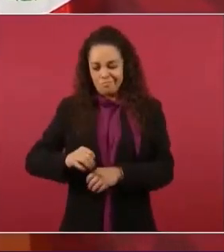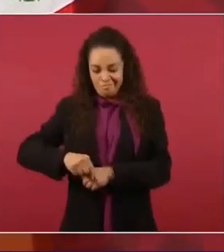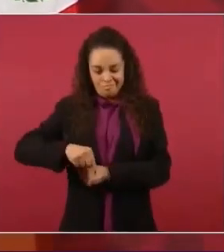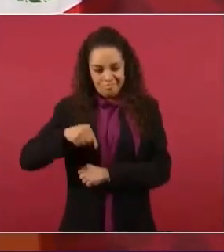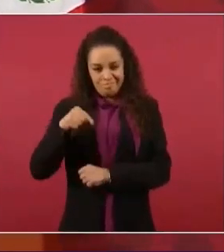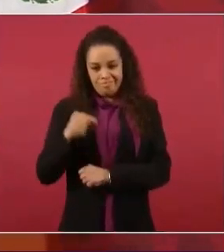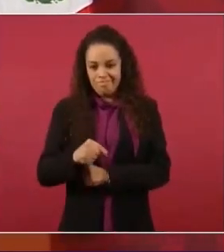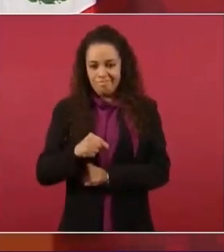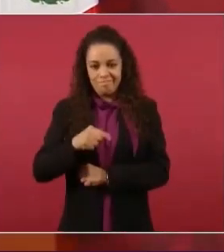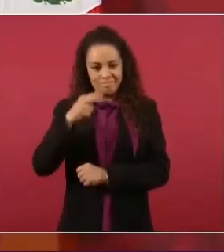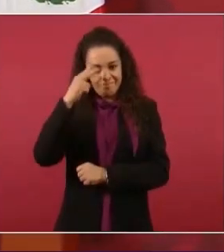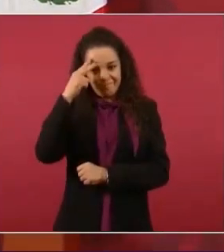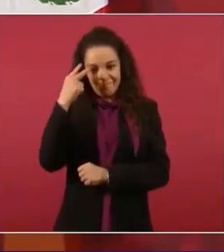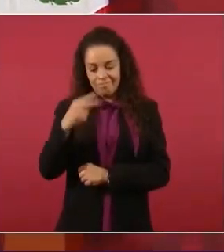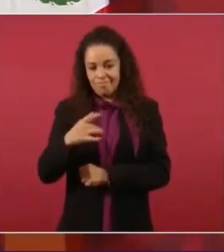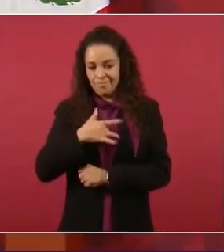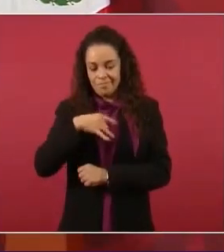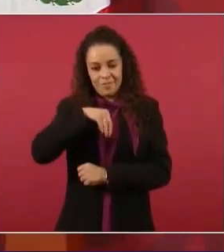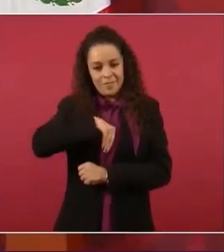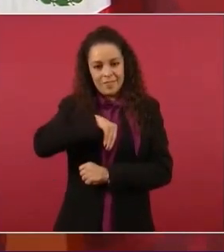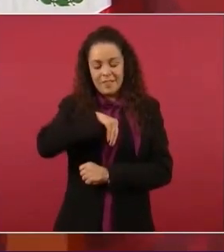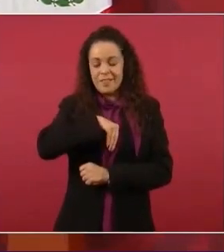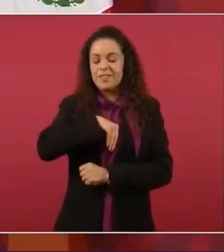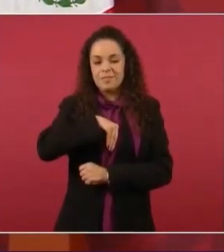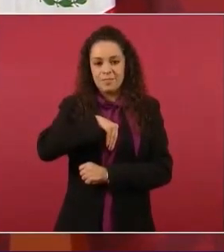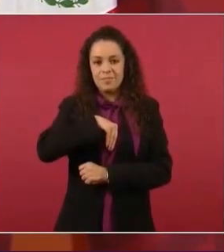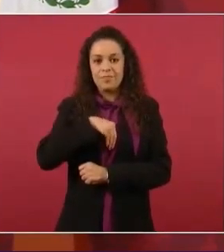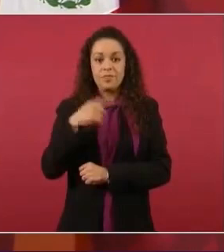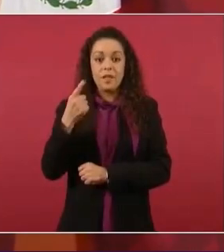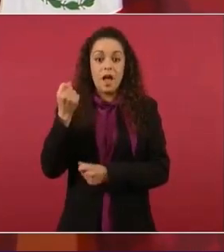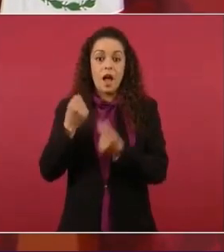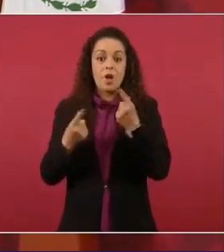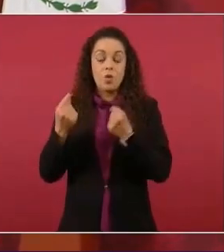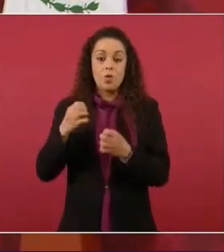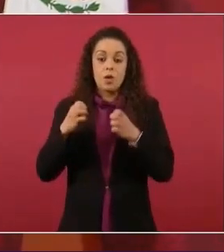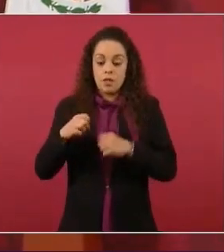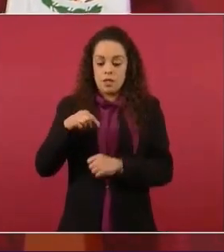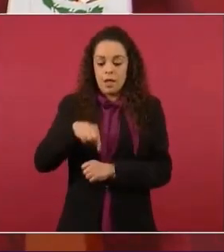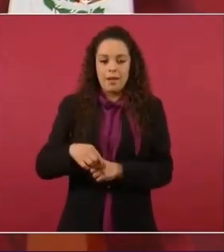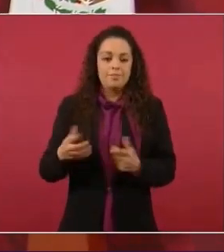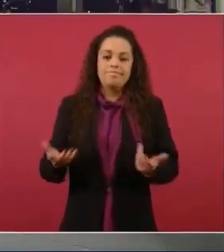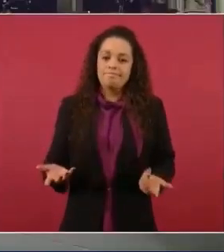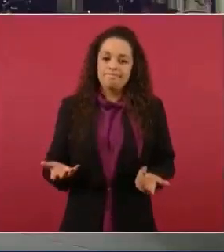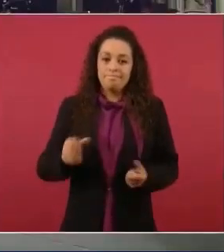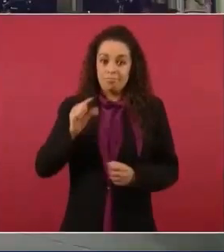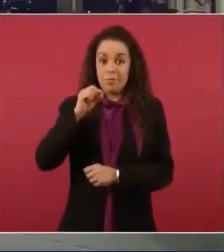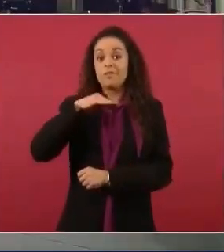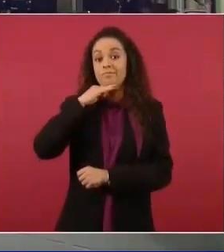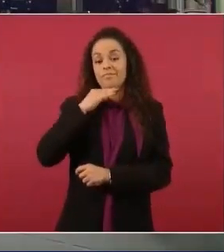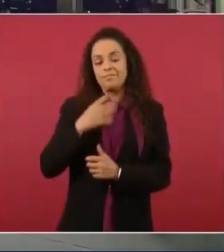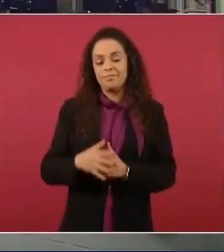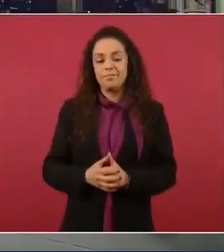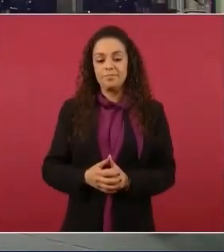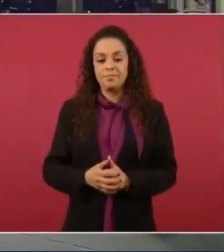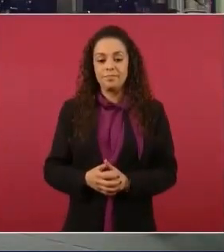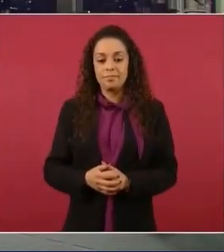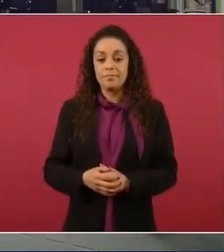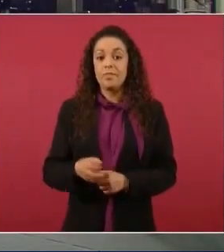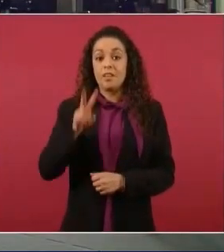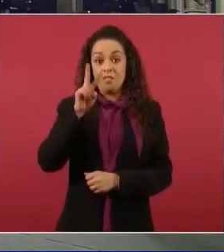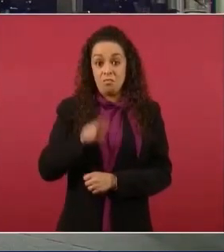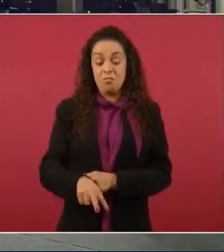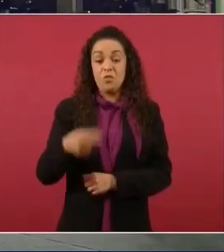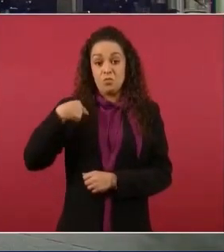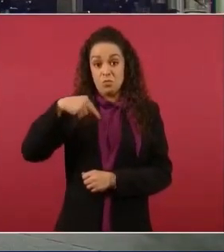que algunos de los que vivimos acá. Eso es lo que estamos aprendiendo de ellos ahorita, presidente, sí.